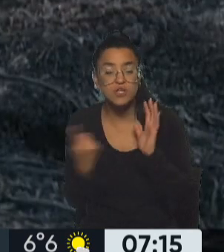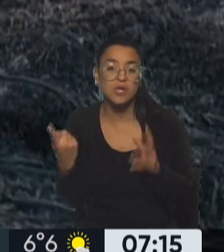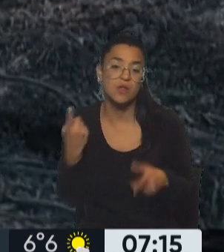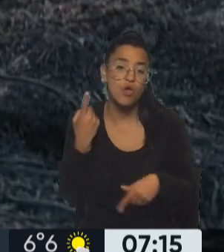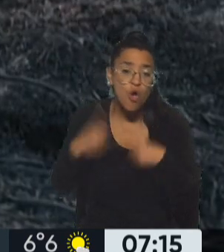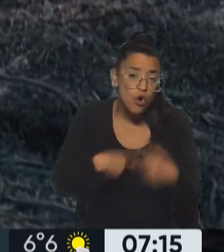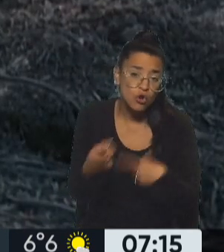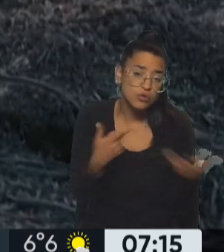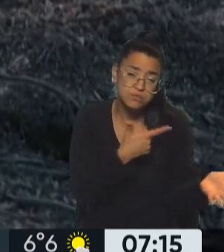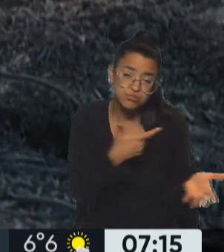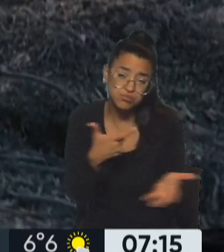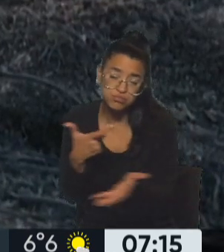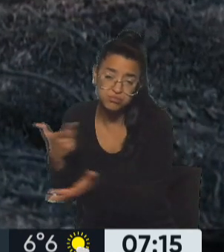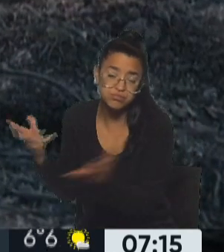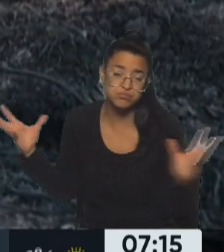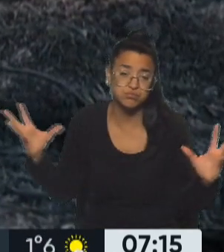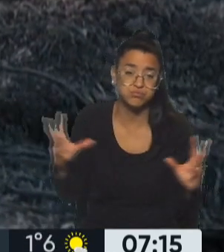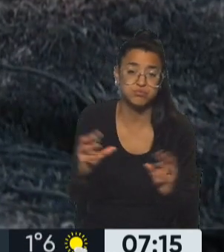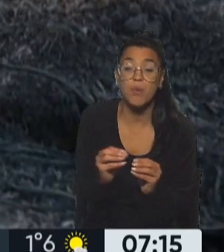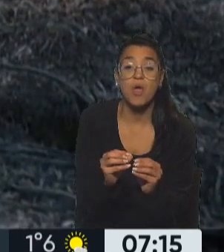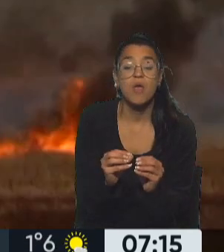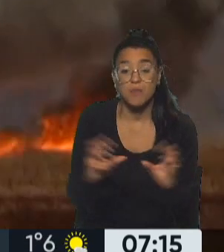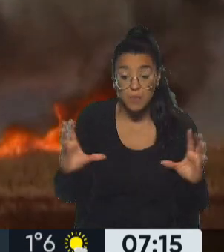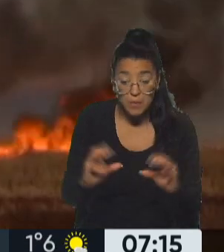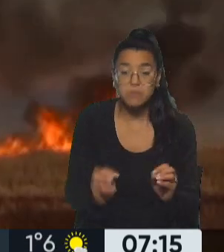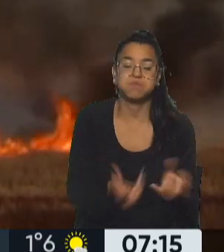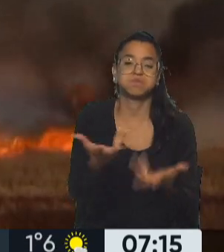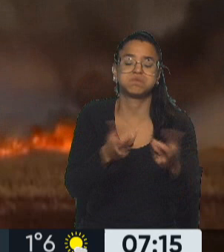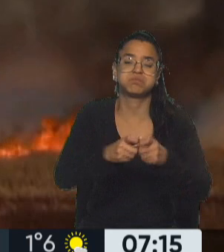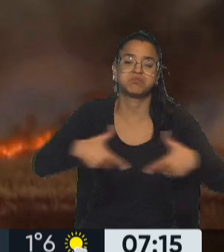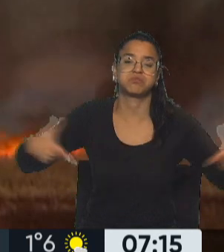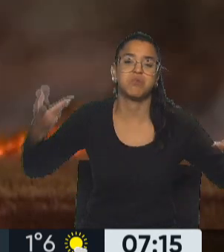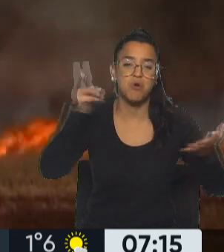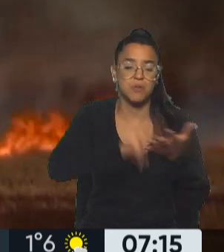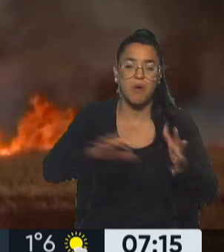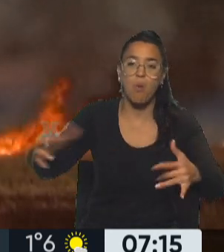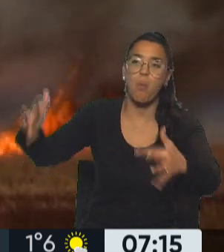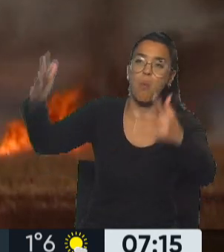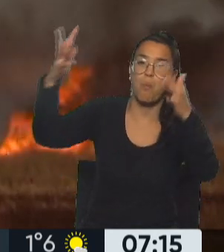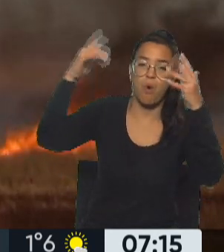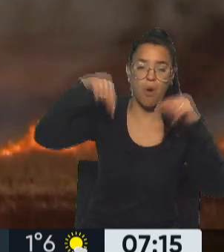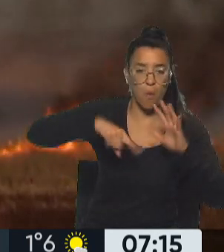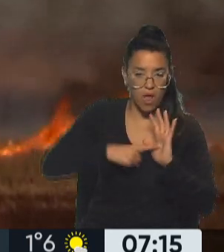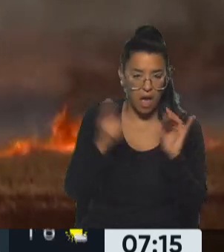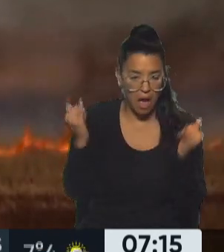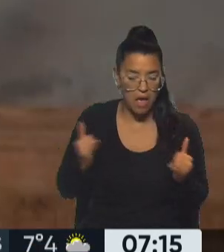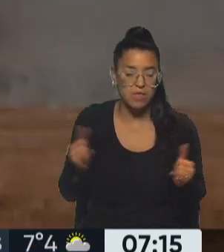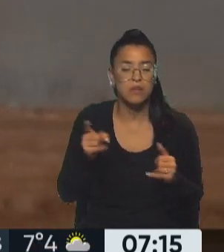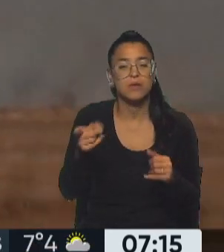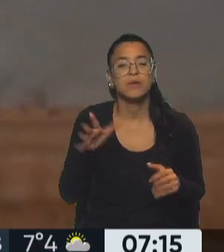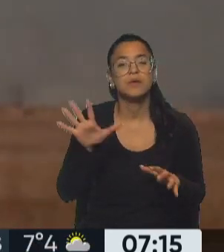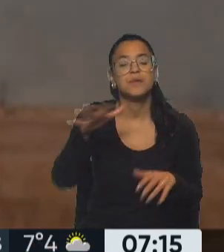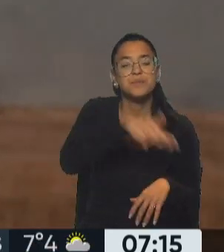del Delta del Paraná, que se reavivaron en las últimas horas, llegó el humo también hasta Buenos Aires, a la altura de